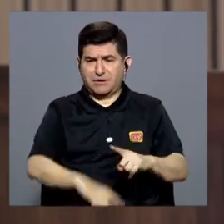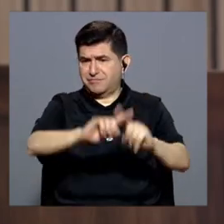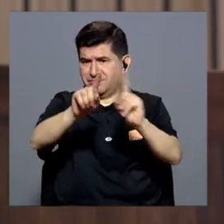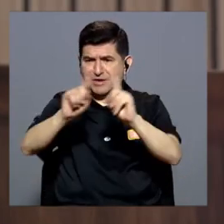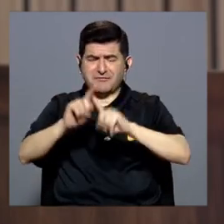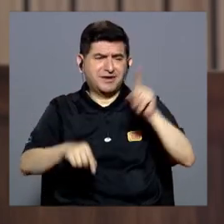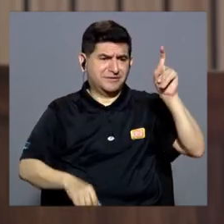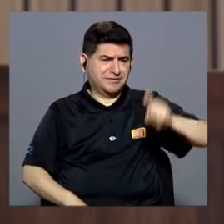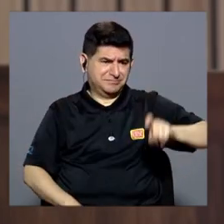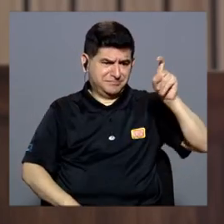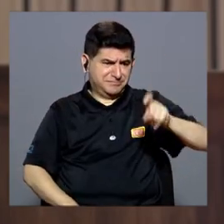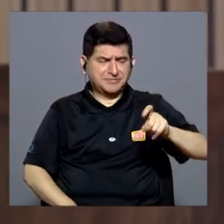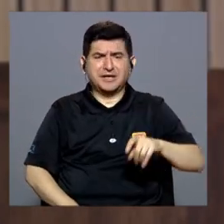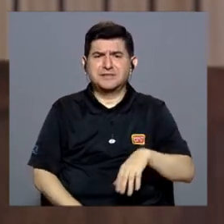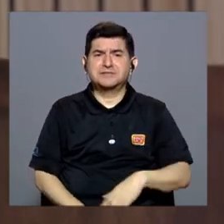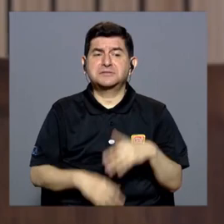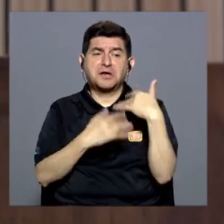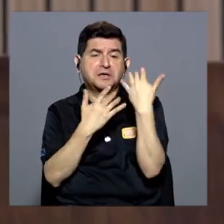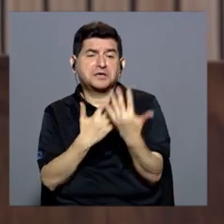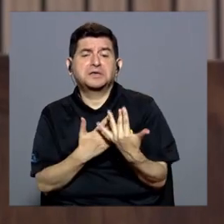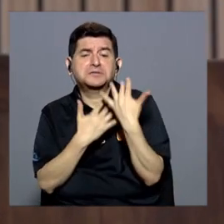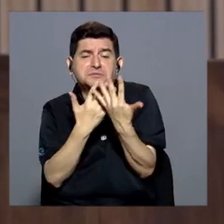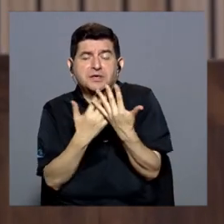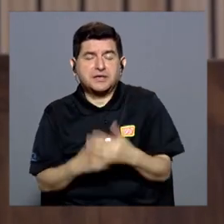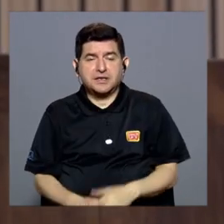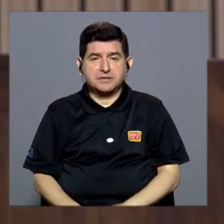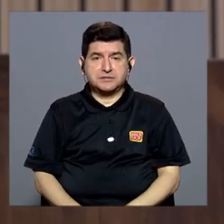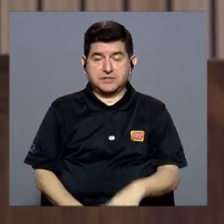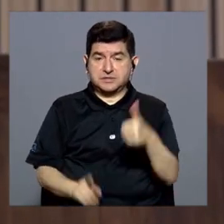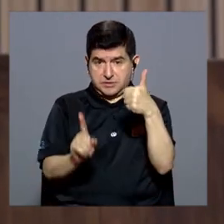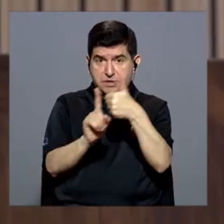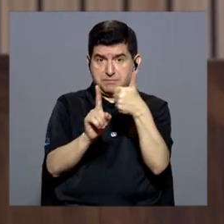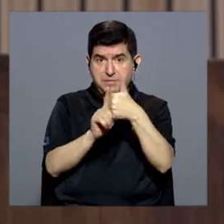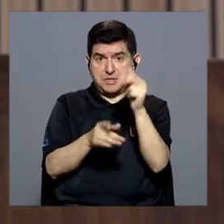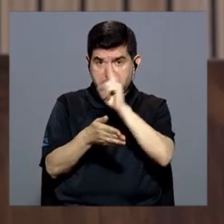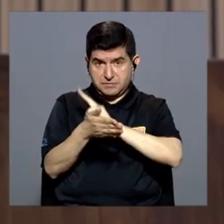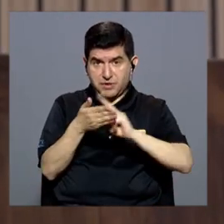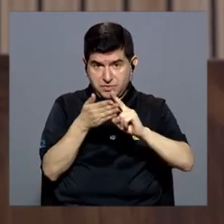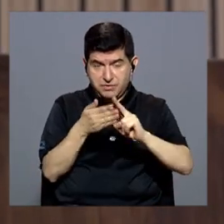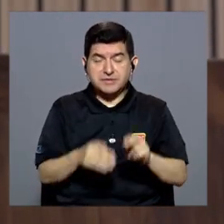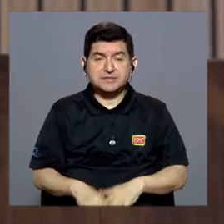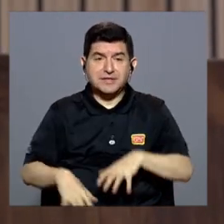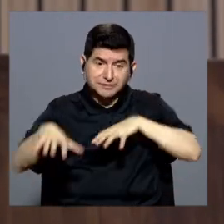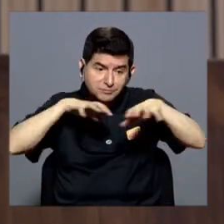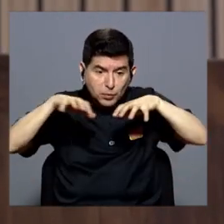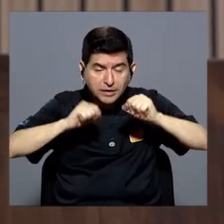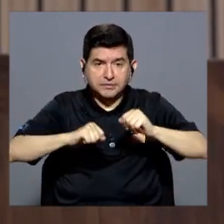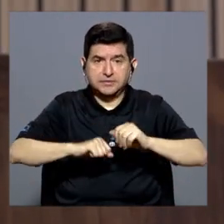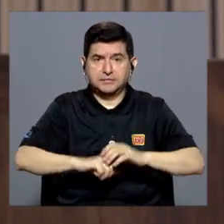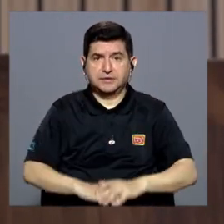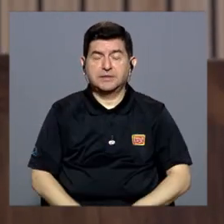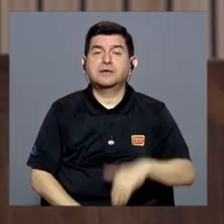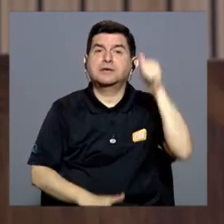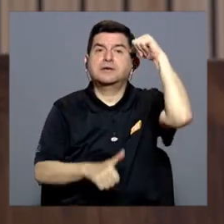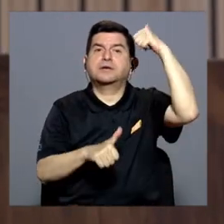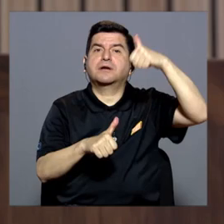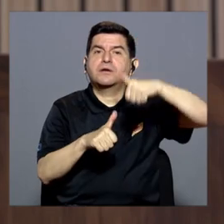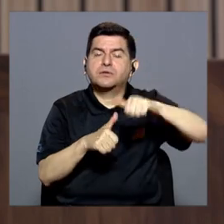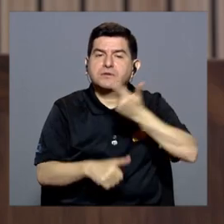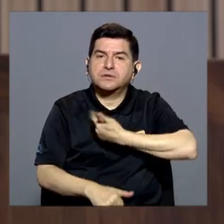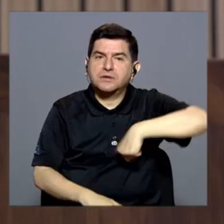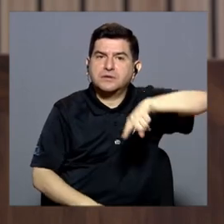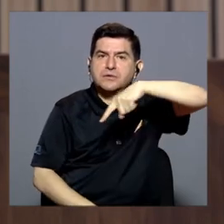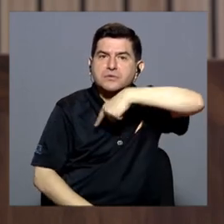de necesidades, expectativas, e incluso con la propia universidad, nos moviliza. Recordemos que